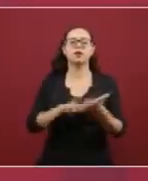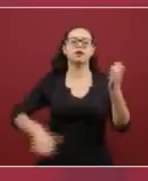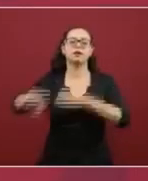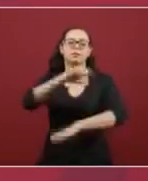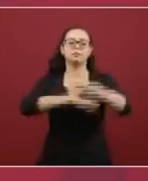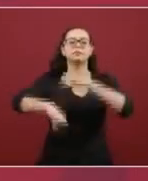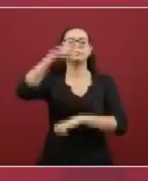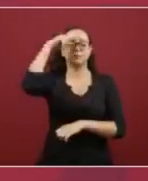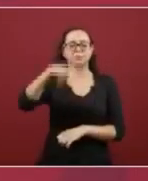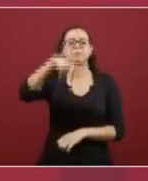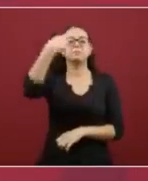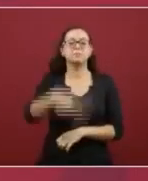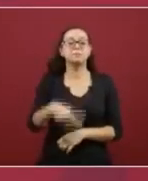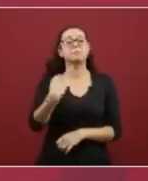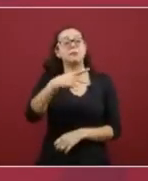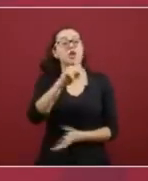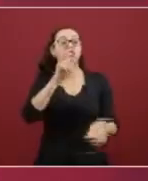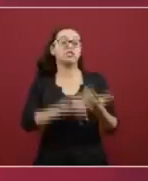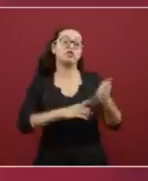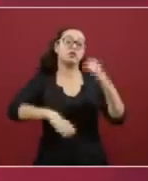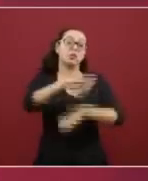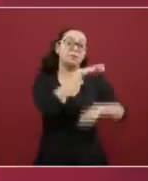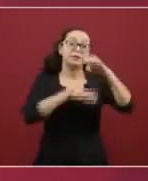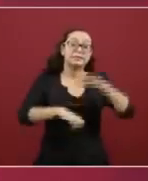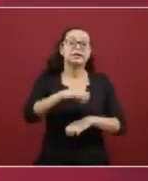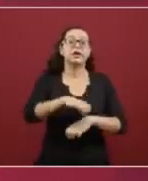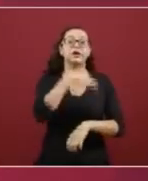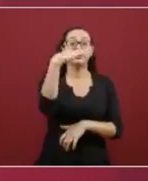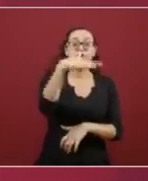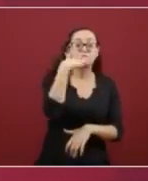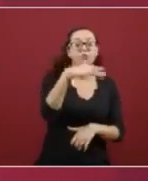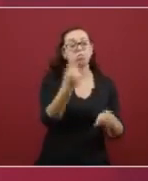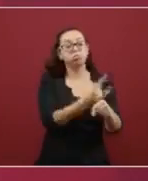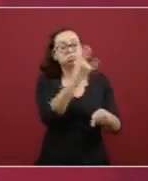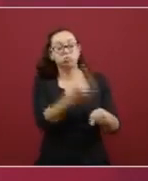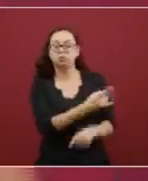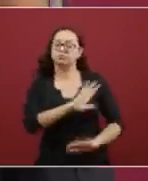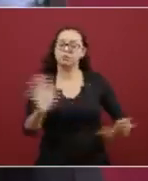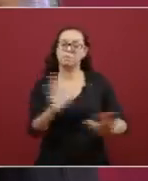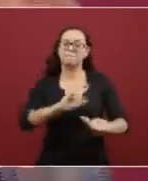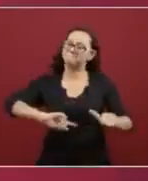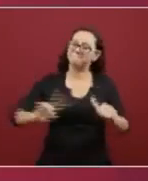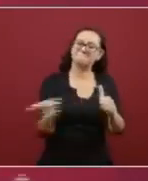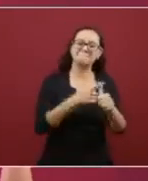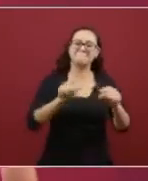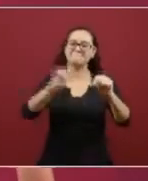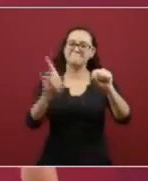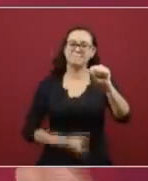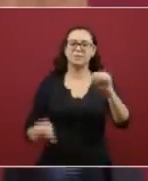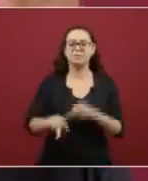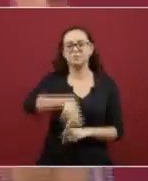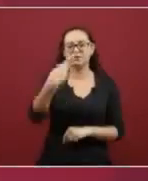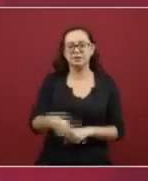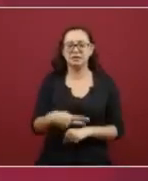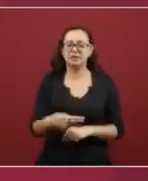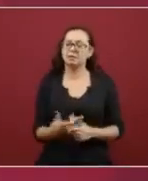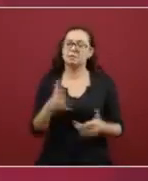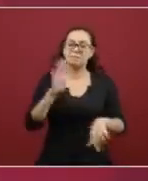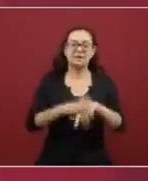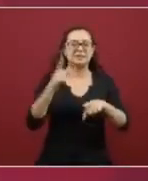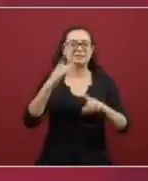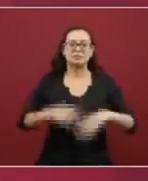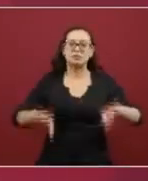apoyar a empresas mexicanas corruptas o ineficientes, porque la patria es primero. Lo que nos interesa es rescatar a